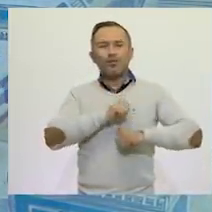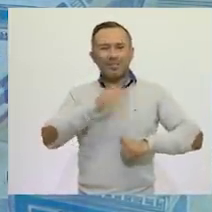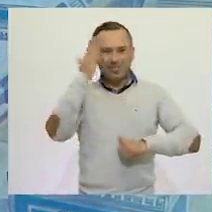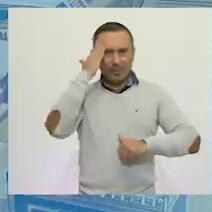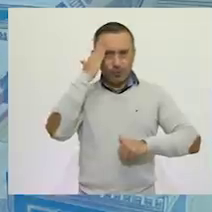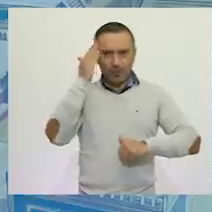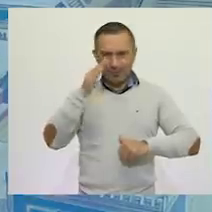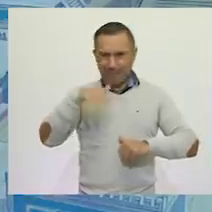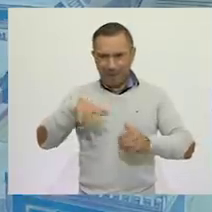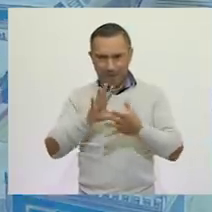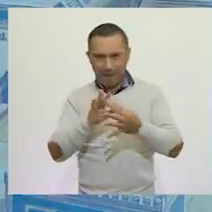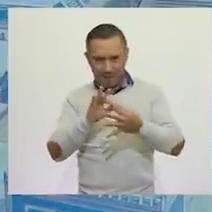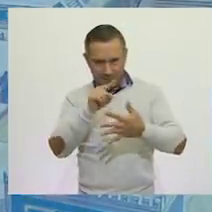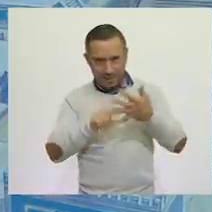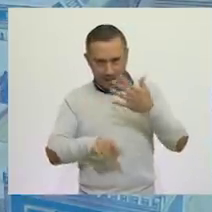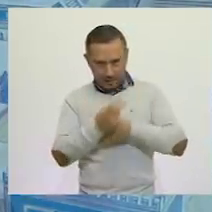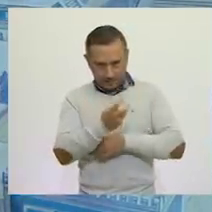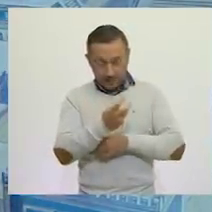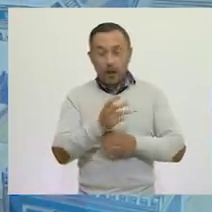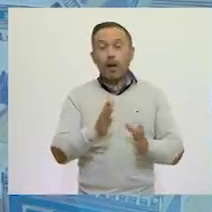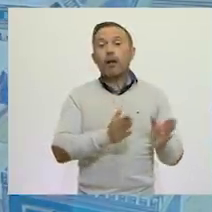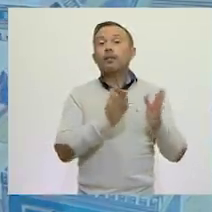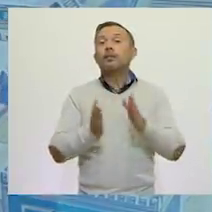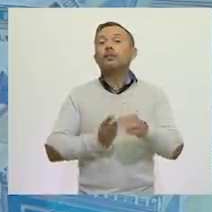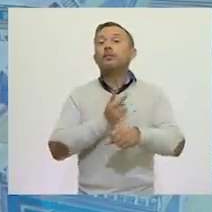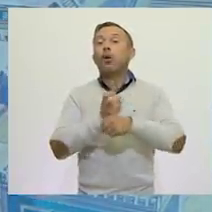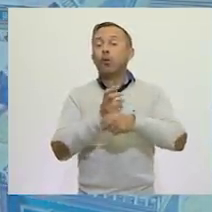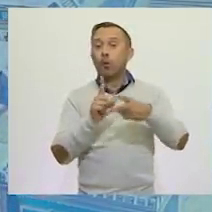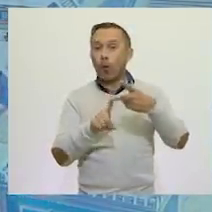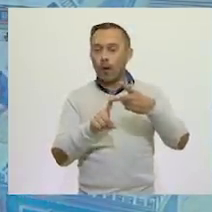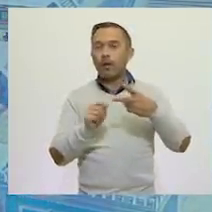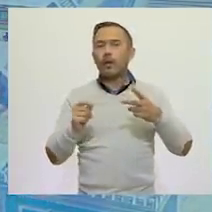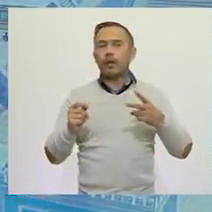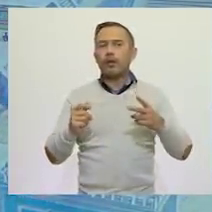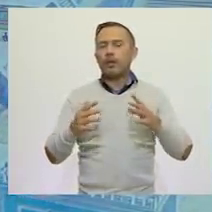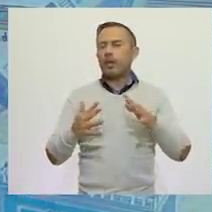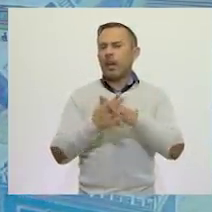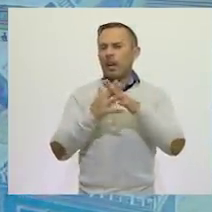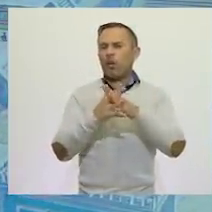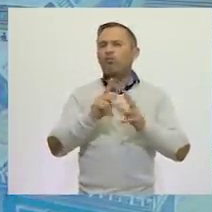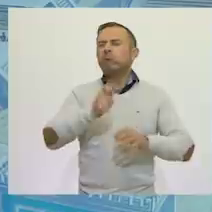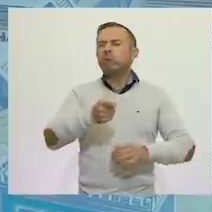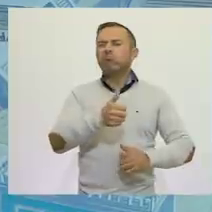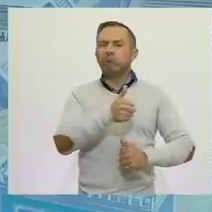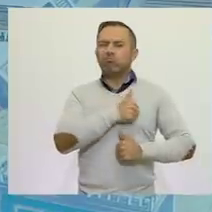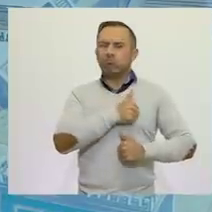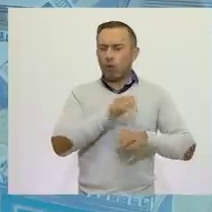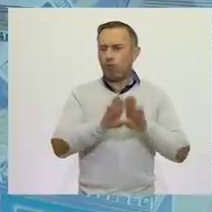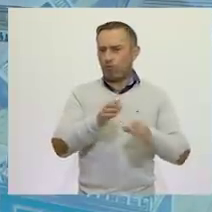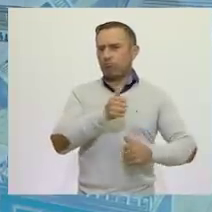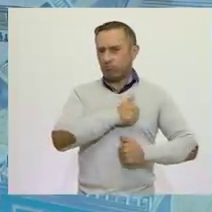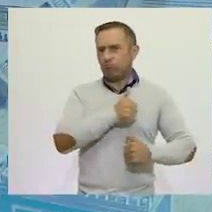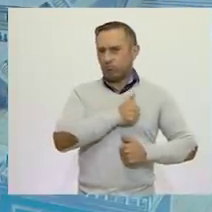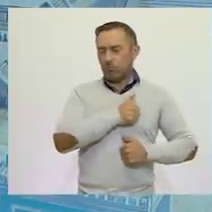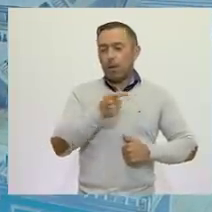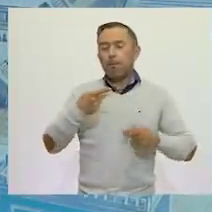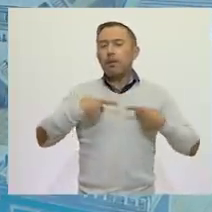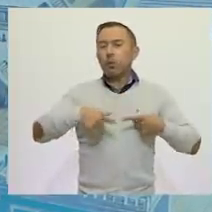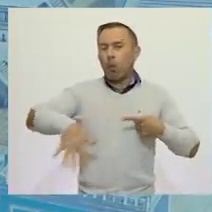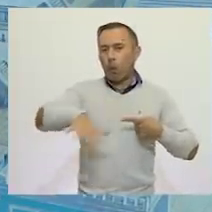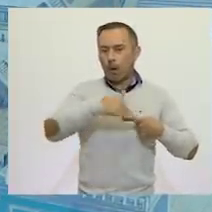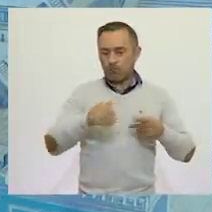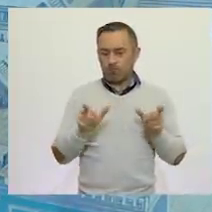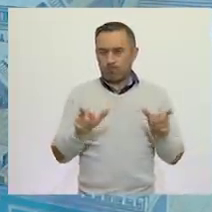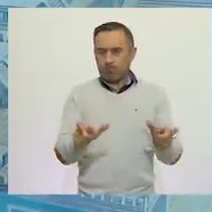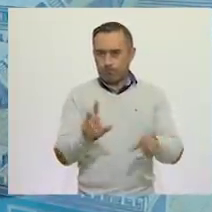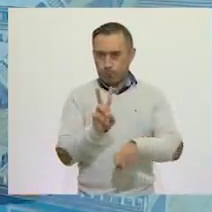mencionaron. Después le seguían los guerreros, personajes dedicados a la protección de los poblados. Número